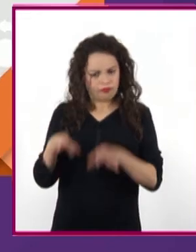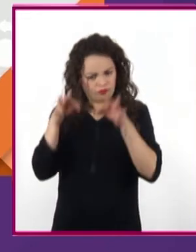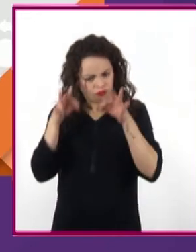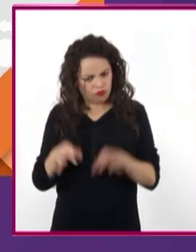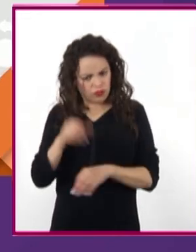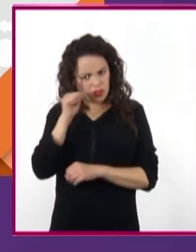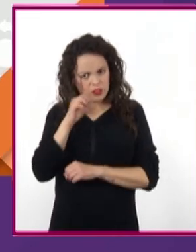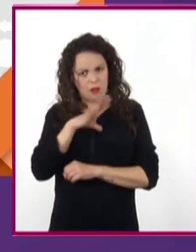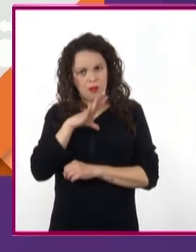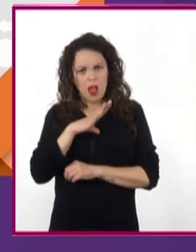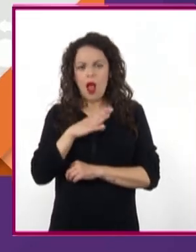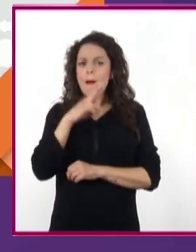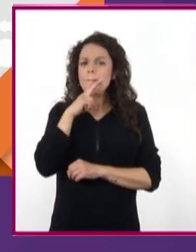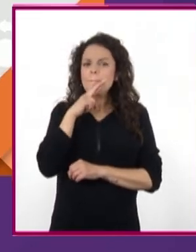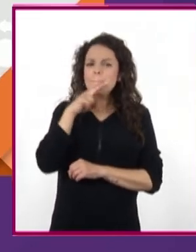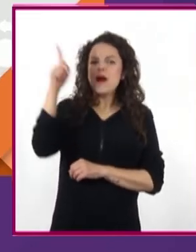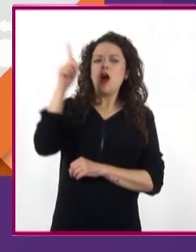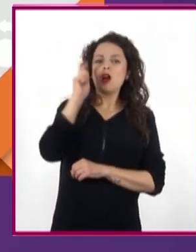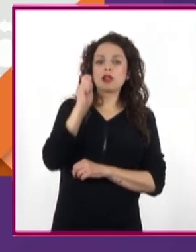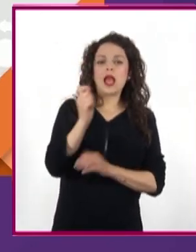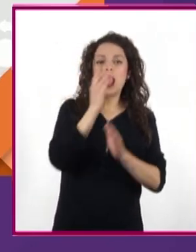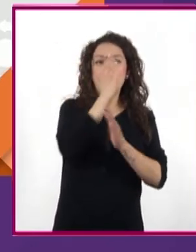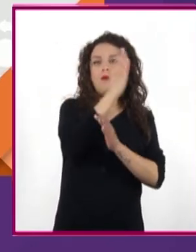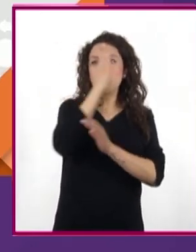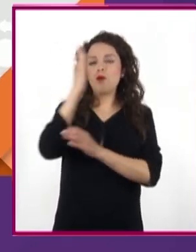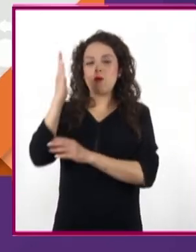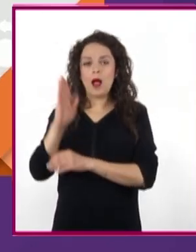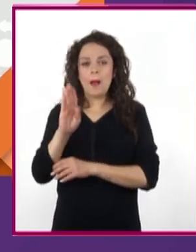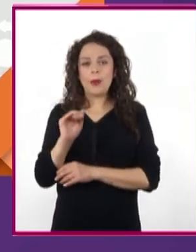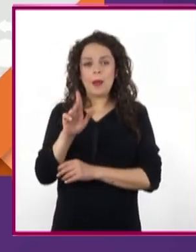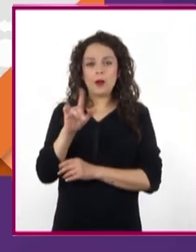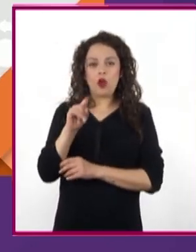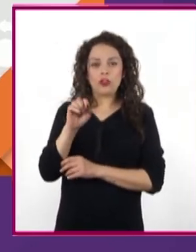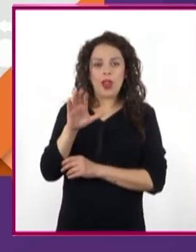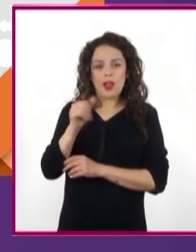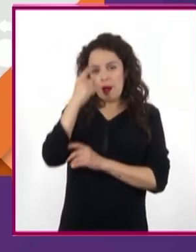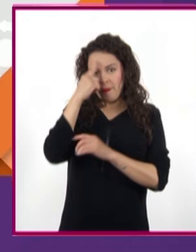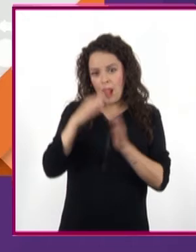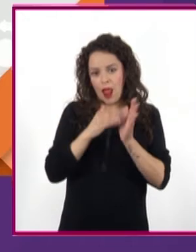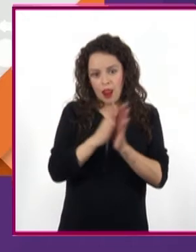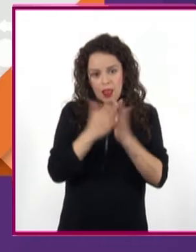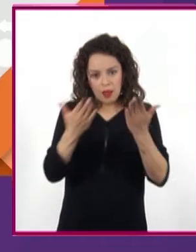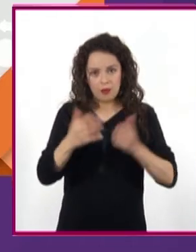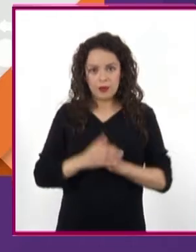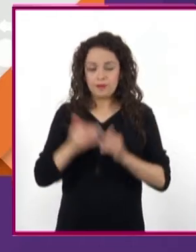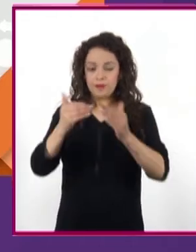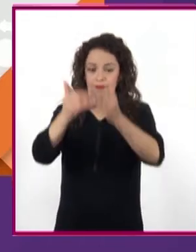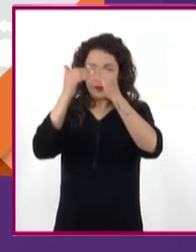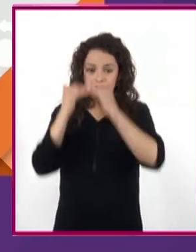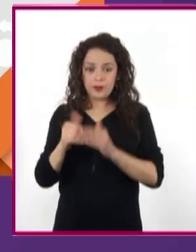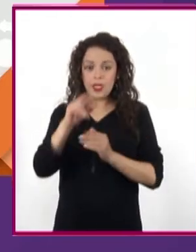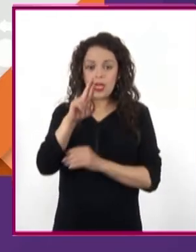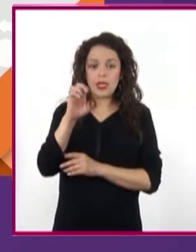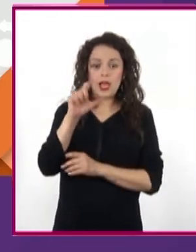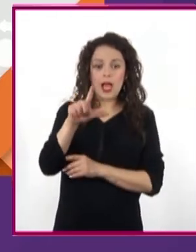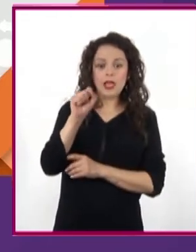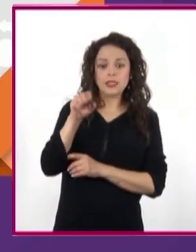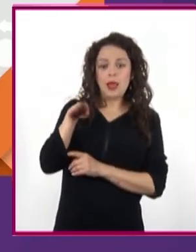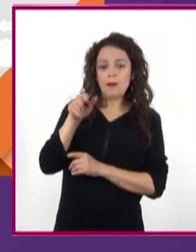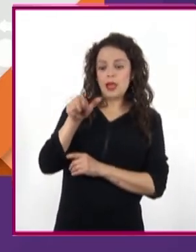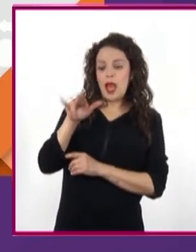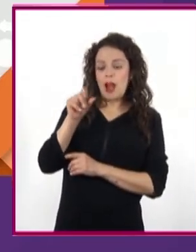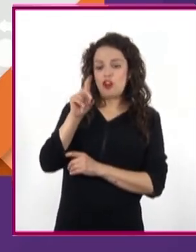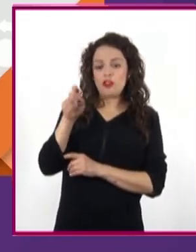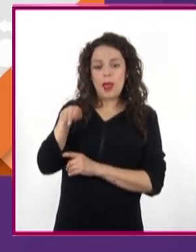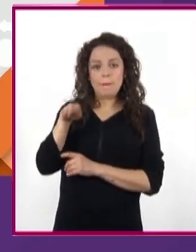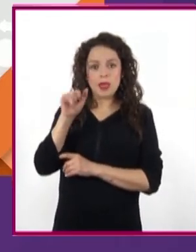las mejores bibliotecas. Sus maestros poseían una sólida formación y por medio de la renovación metódica